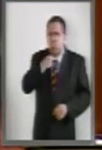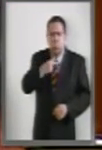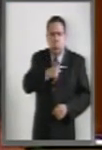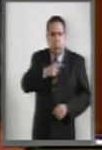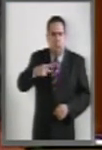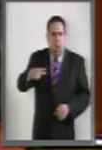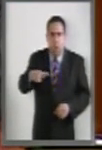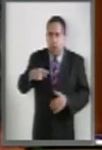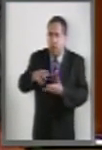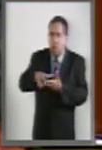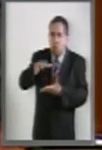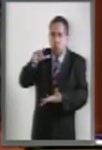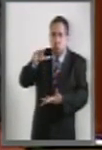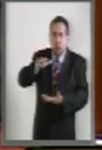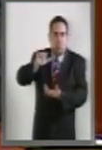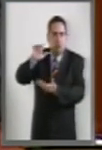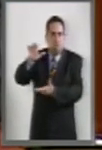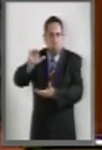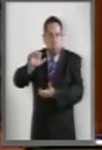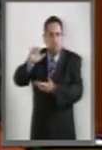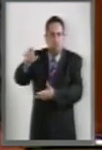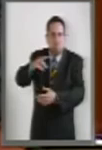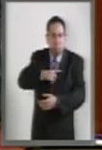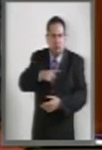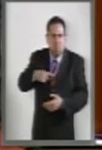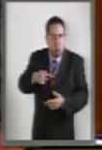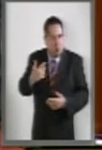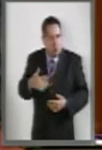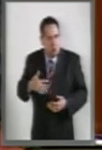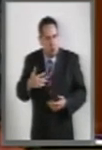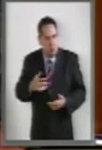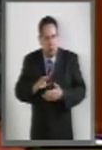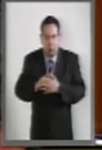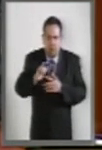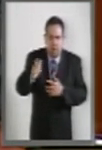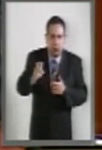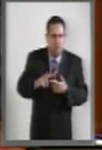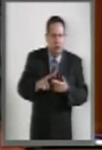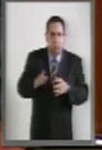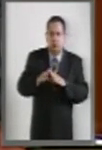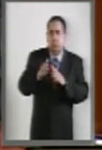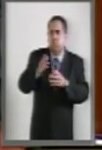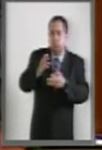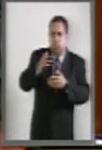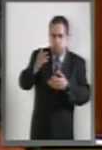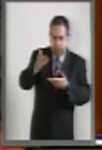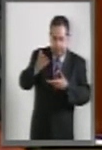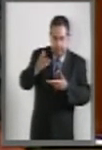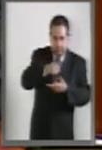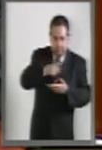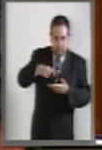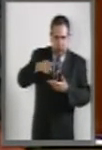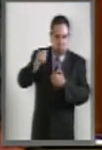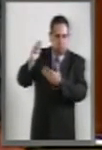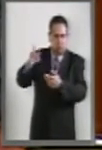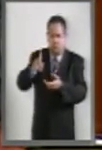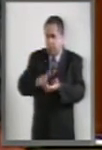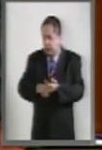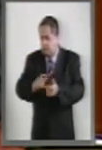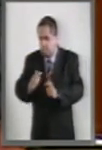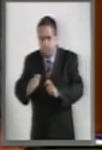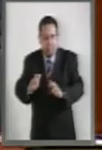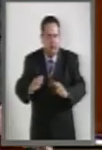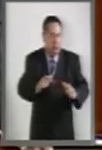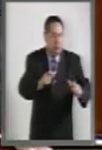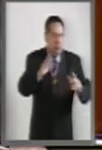que contempla, entre otros aspectos, el pago de servicio de la deuda pública interna y la externa.